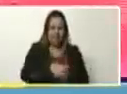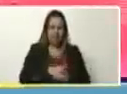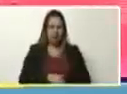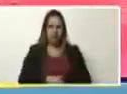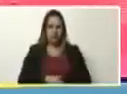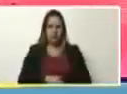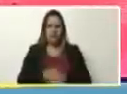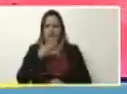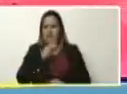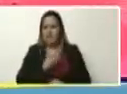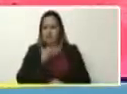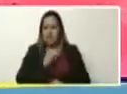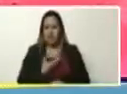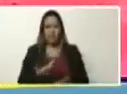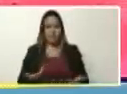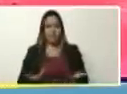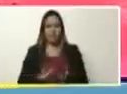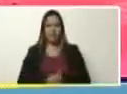al diciembre, pues,